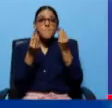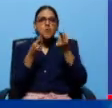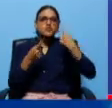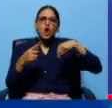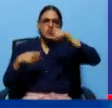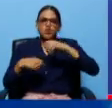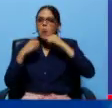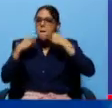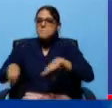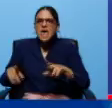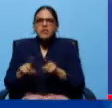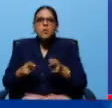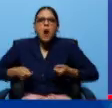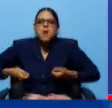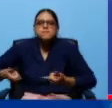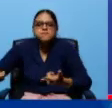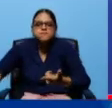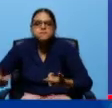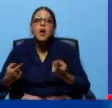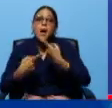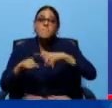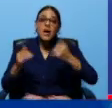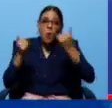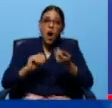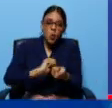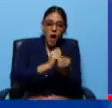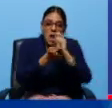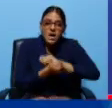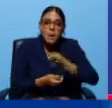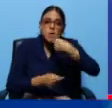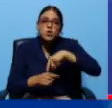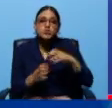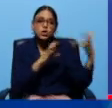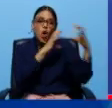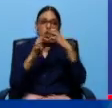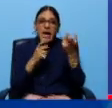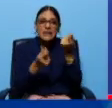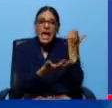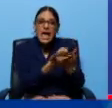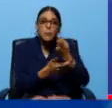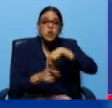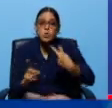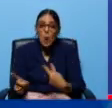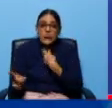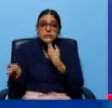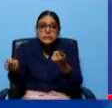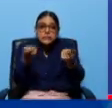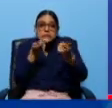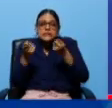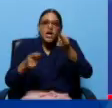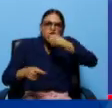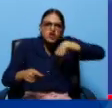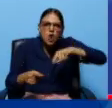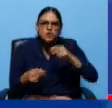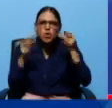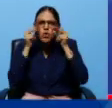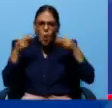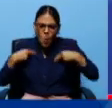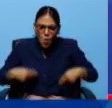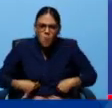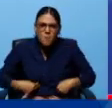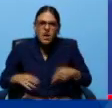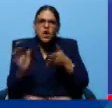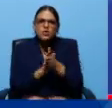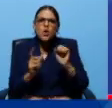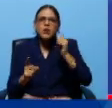Tuvo que venir esta guerra económica. Y el ser humano es así. El ser humano se crece. Y más los venezolanos. Ante